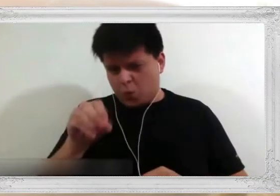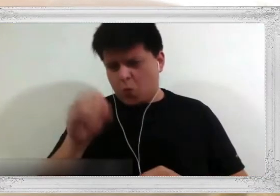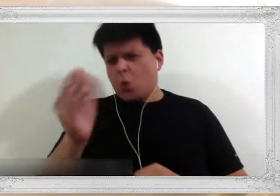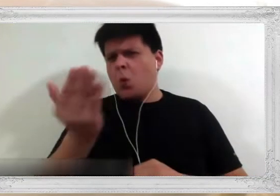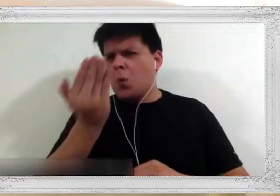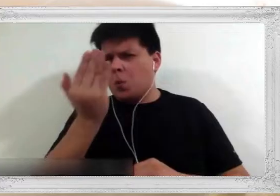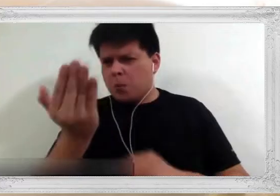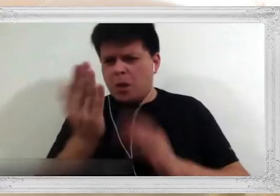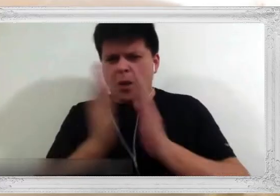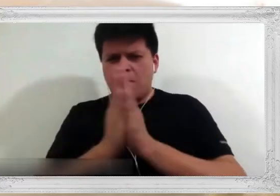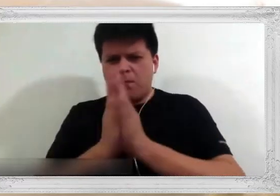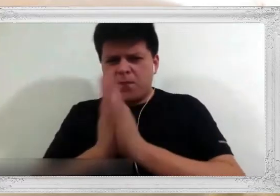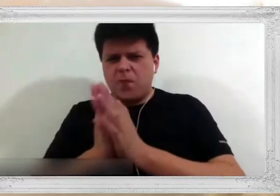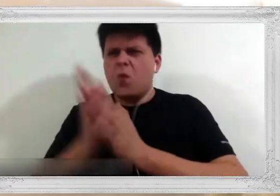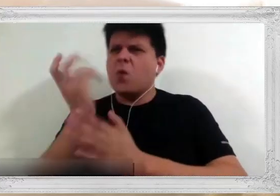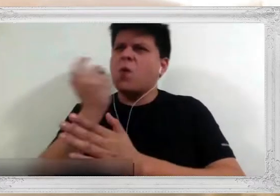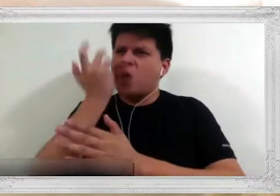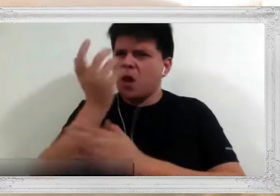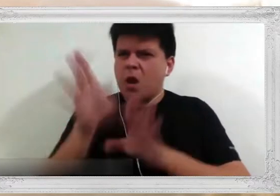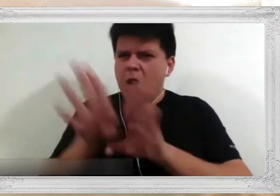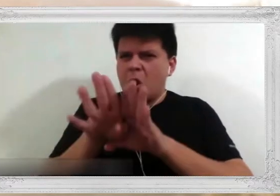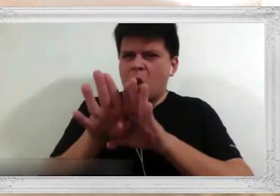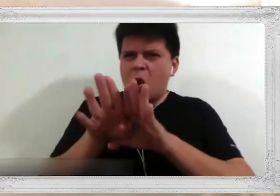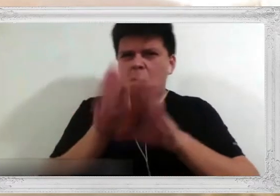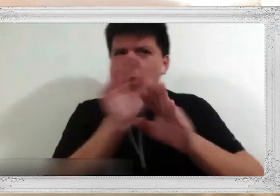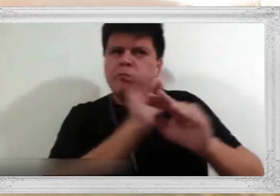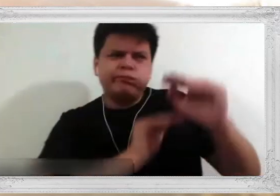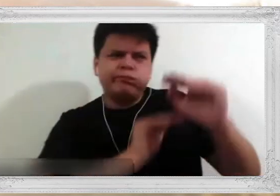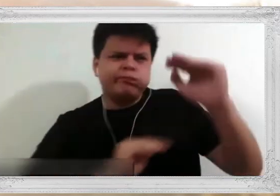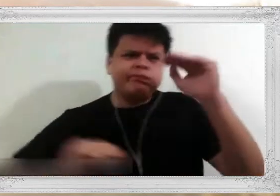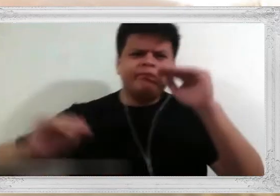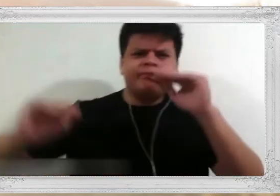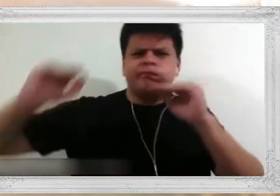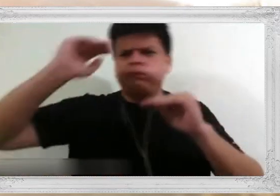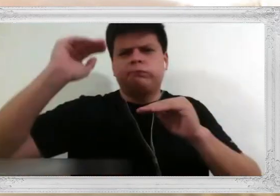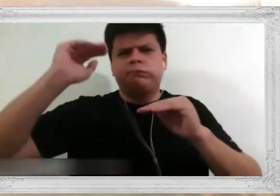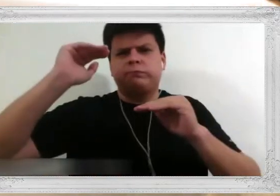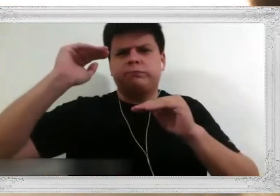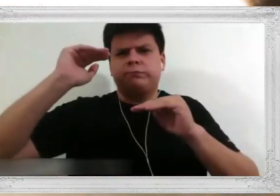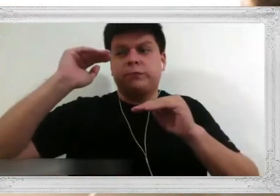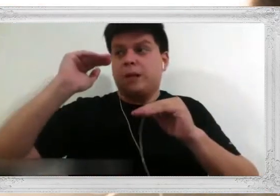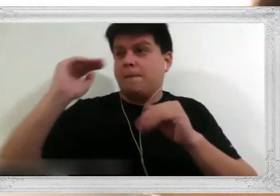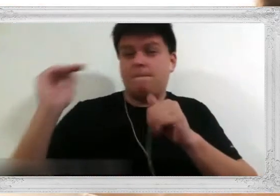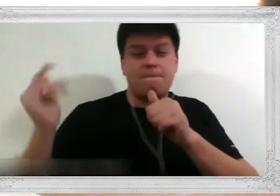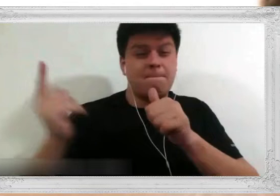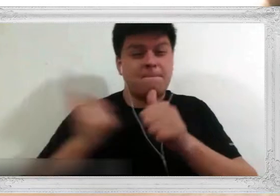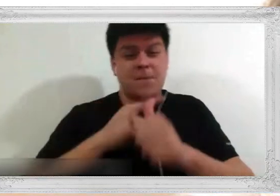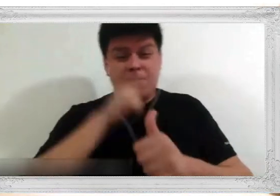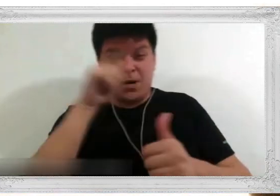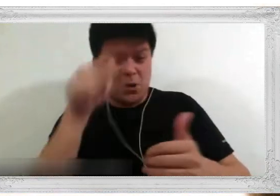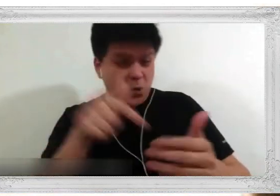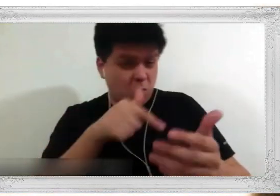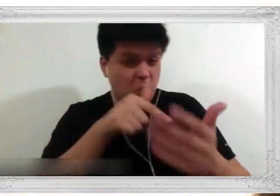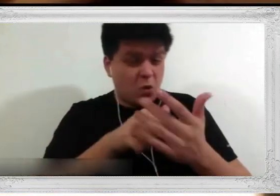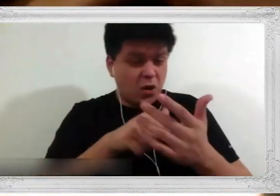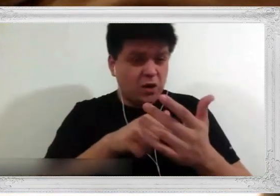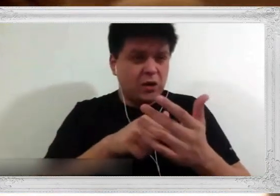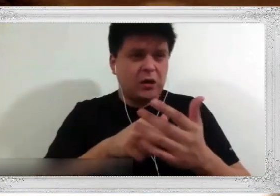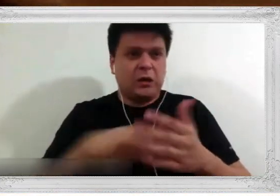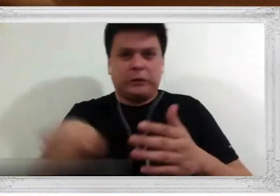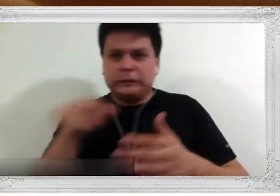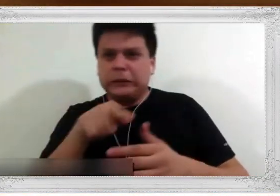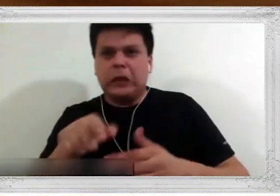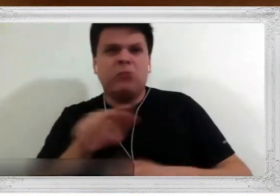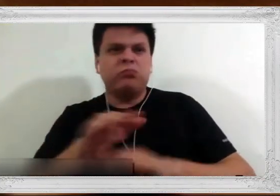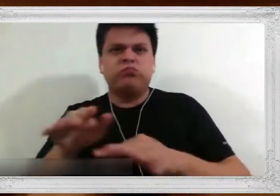especie de salto que les colocara automáticamente en lo más alto, en el primer lugar, ahorrándoles el peso del